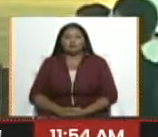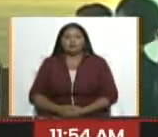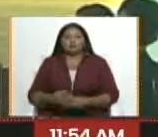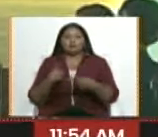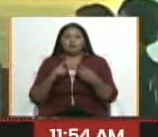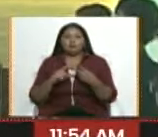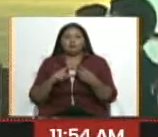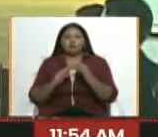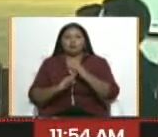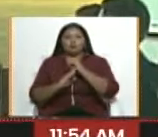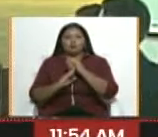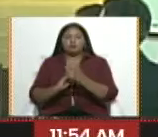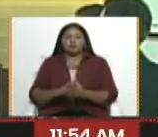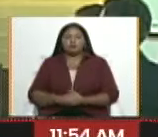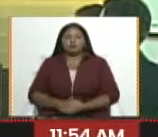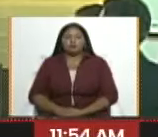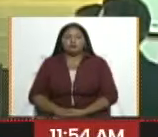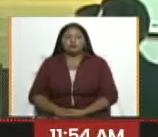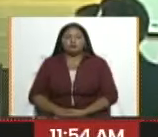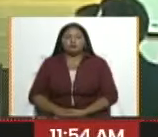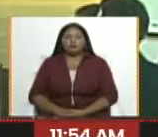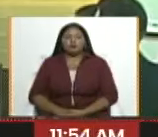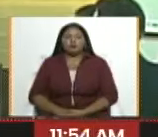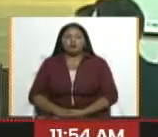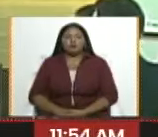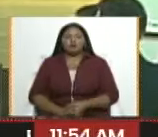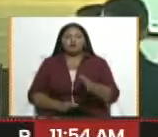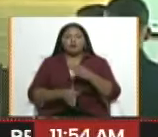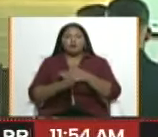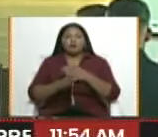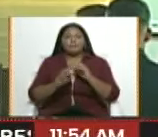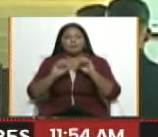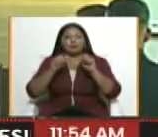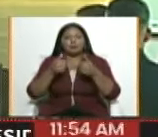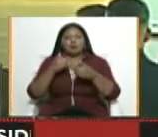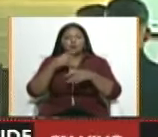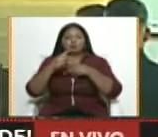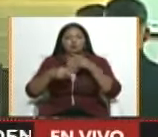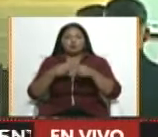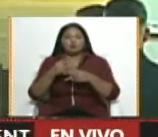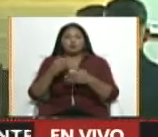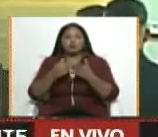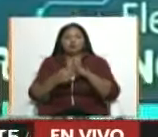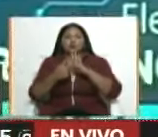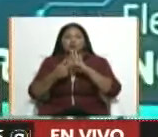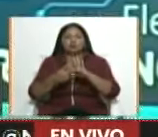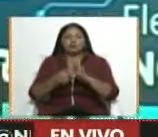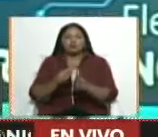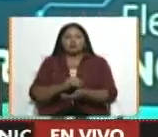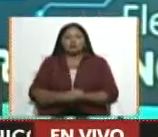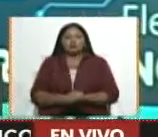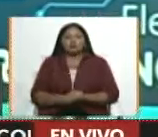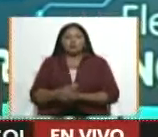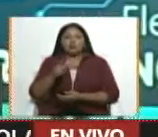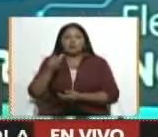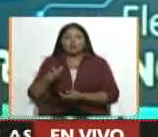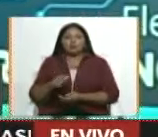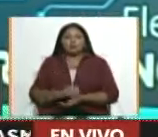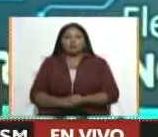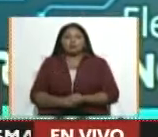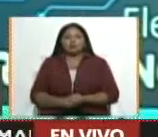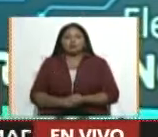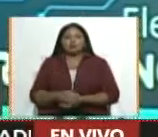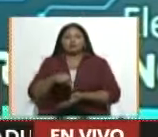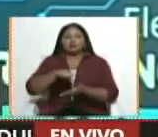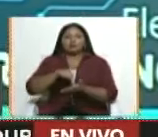ciudadana directora. A continuación, daremos inicio al proceso de postulación del candidato